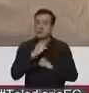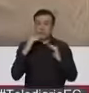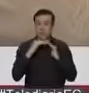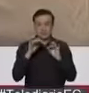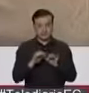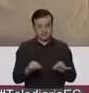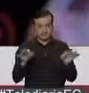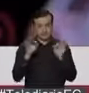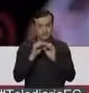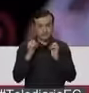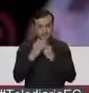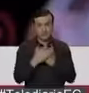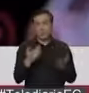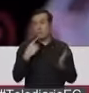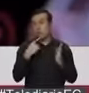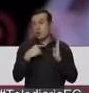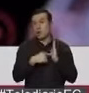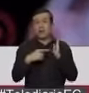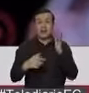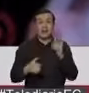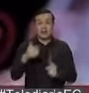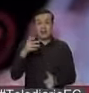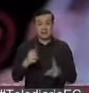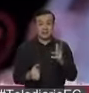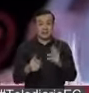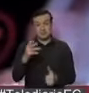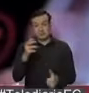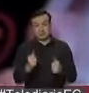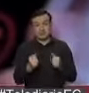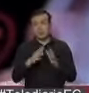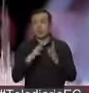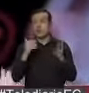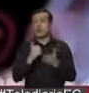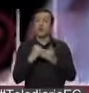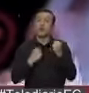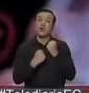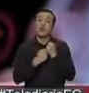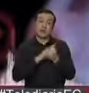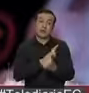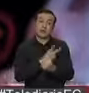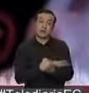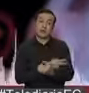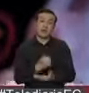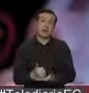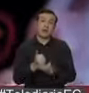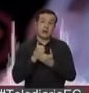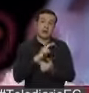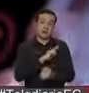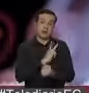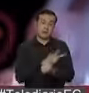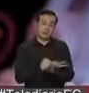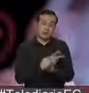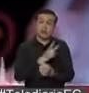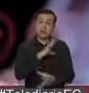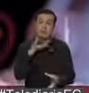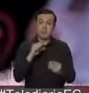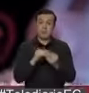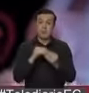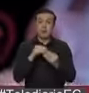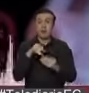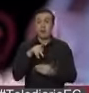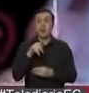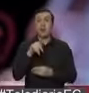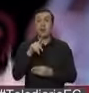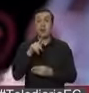la especialista. Por ejemplo, la leche de vaca es reconocida por su alto aporte nutricional, no solo en vitaminas, minerales, sino en proteínas